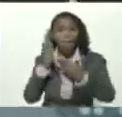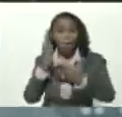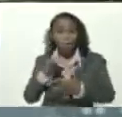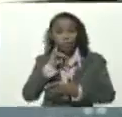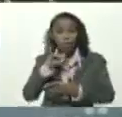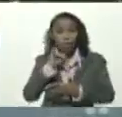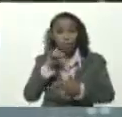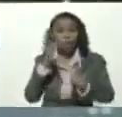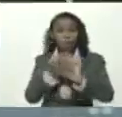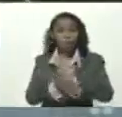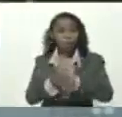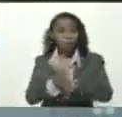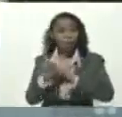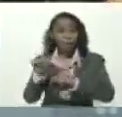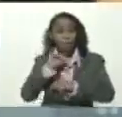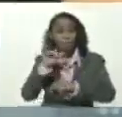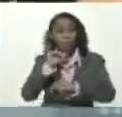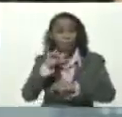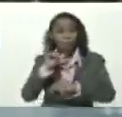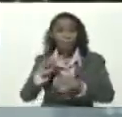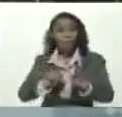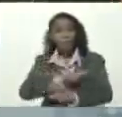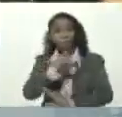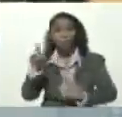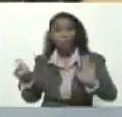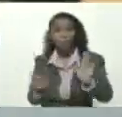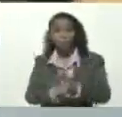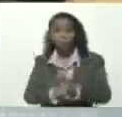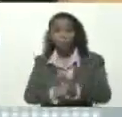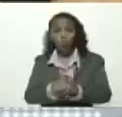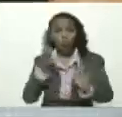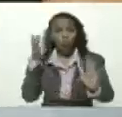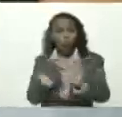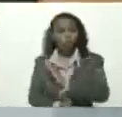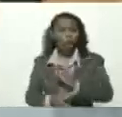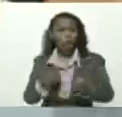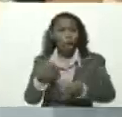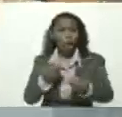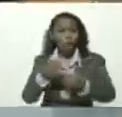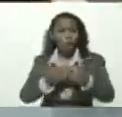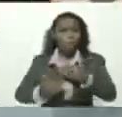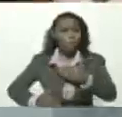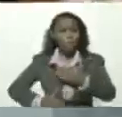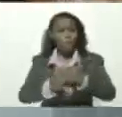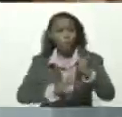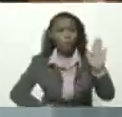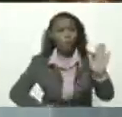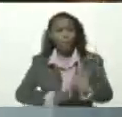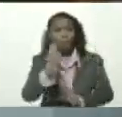noticias, son información concreta sobre cómo avanza el proceso.